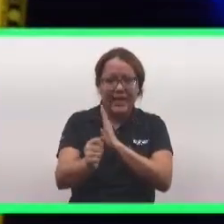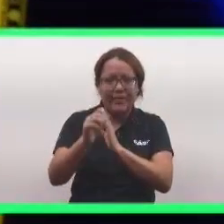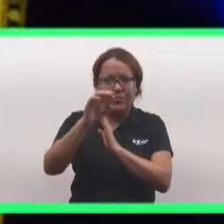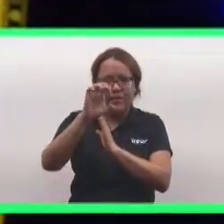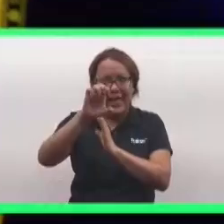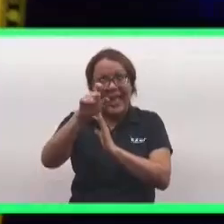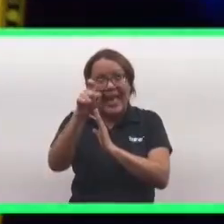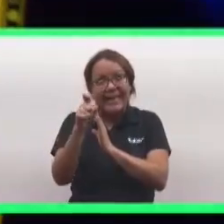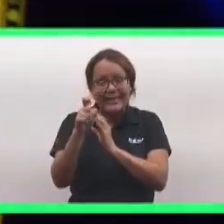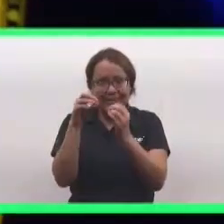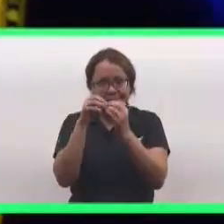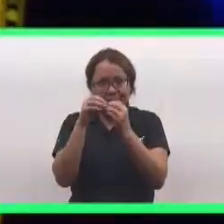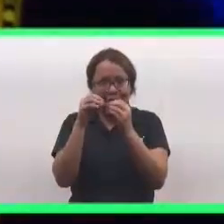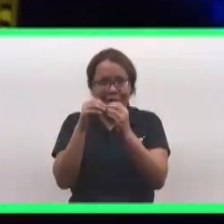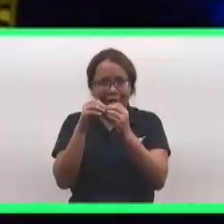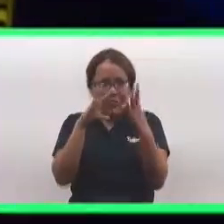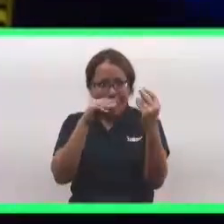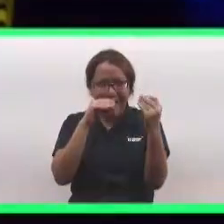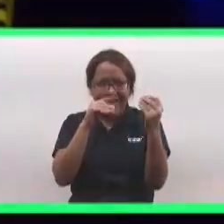Mira, la hermana.